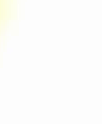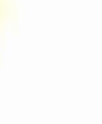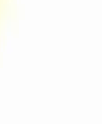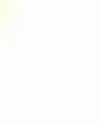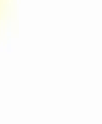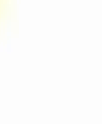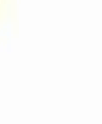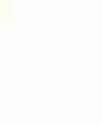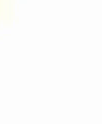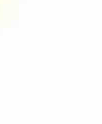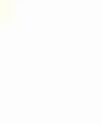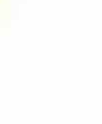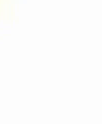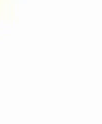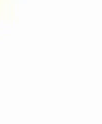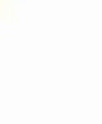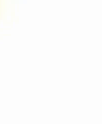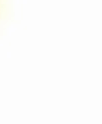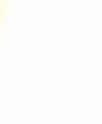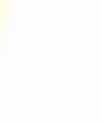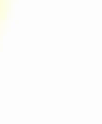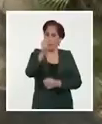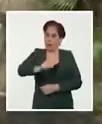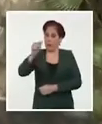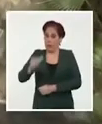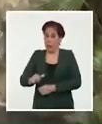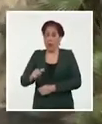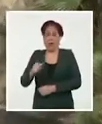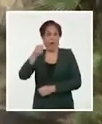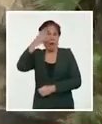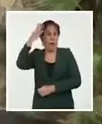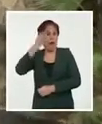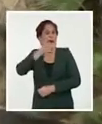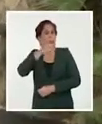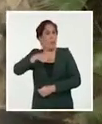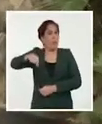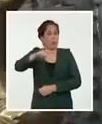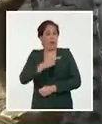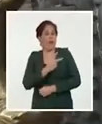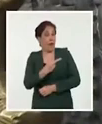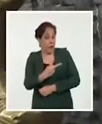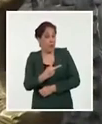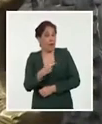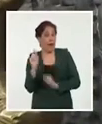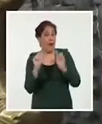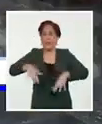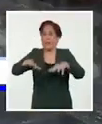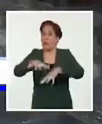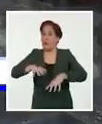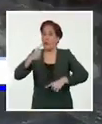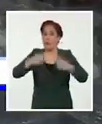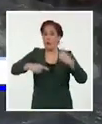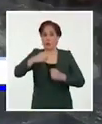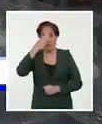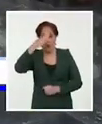importante es en cuba la primera tuvo lugar en Febrero que vino él que era entonces presidente